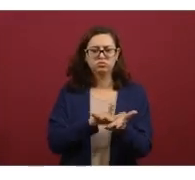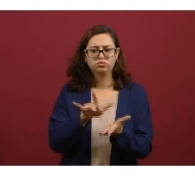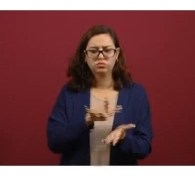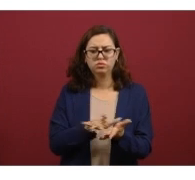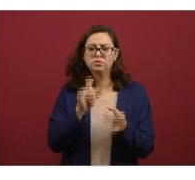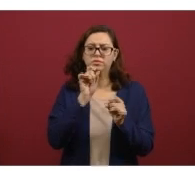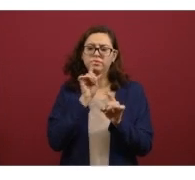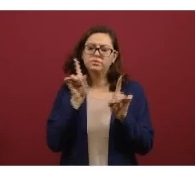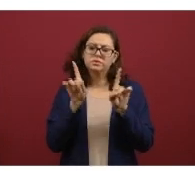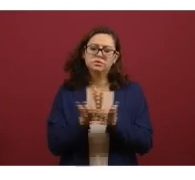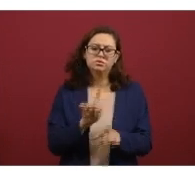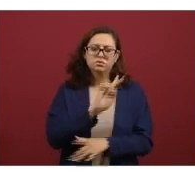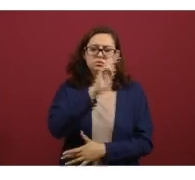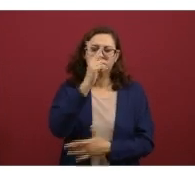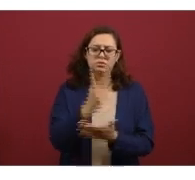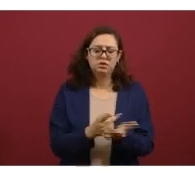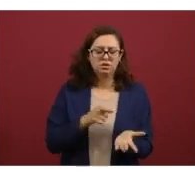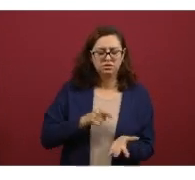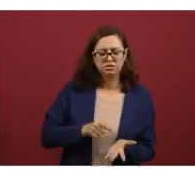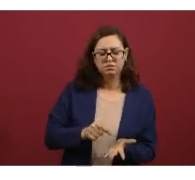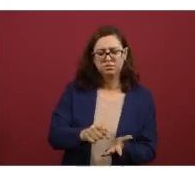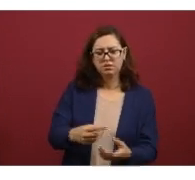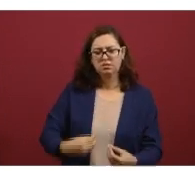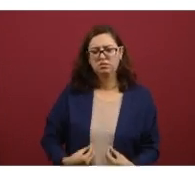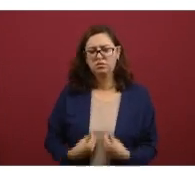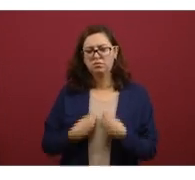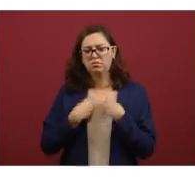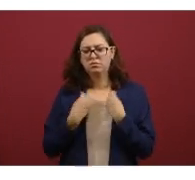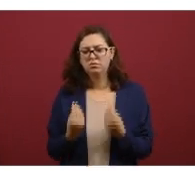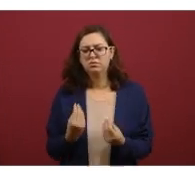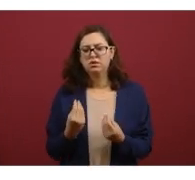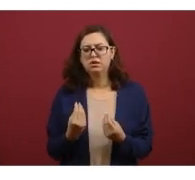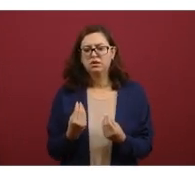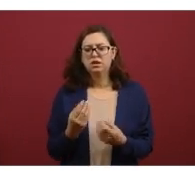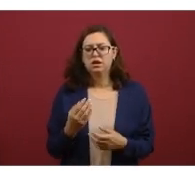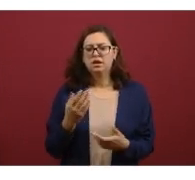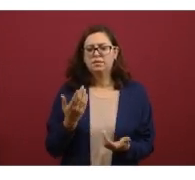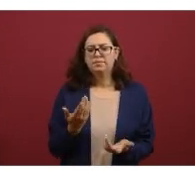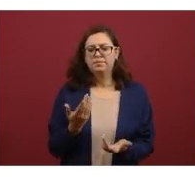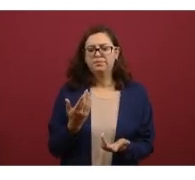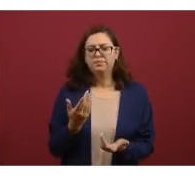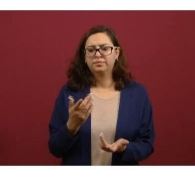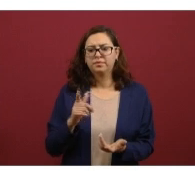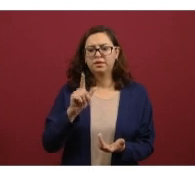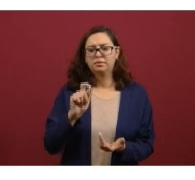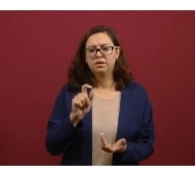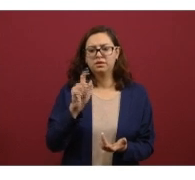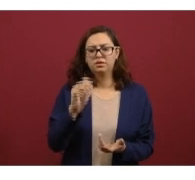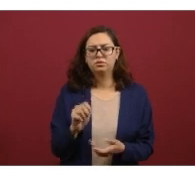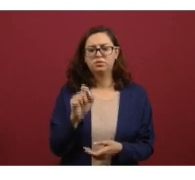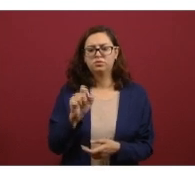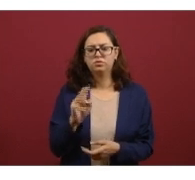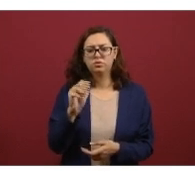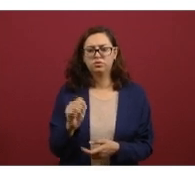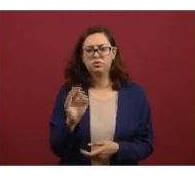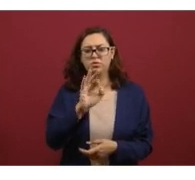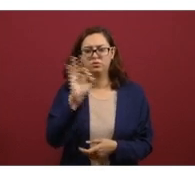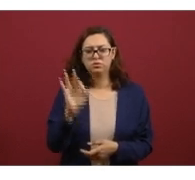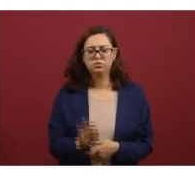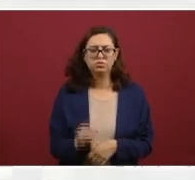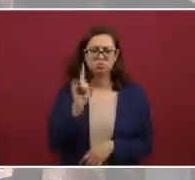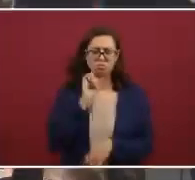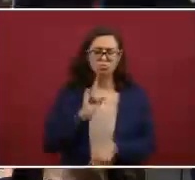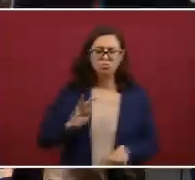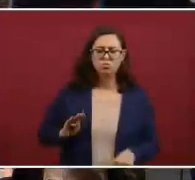ha beneficiado a 43,000 mujeres en el campo. El 90% del programa de apoyo al bienestar de niños y niñas,